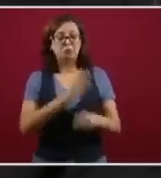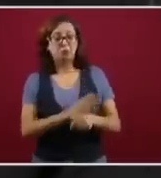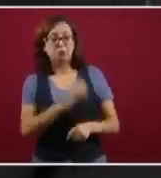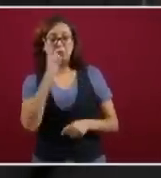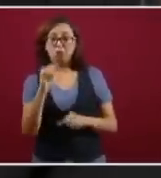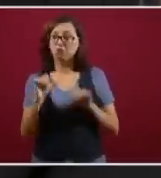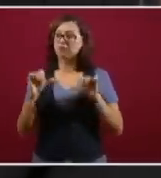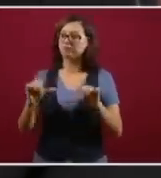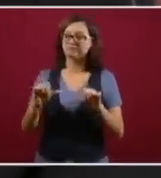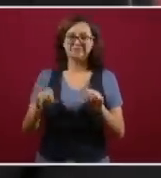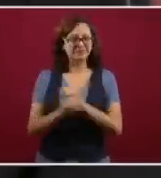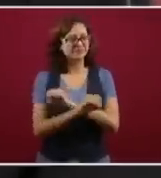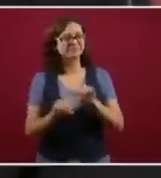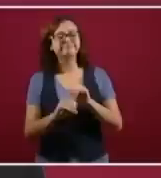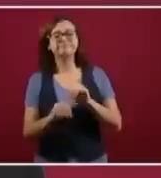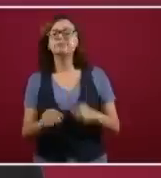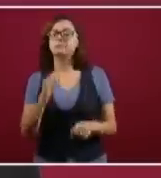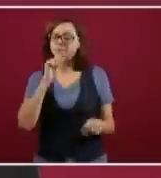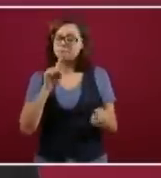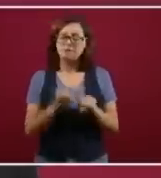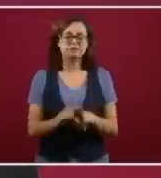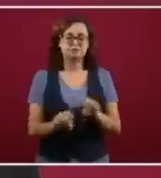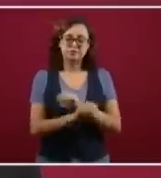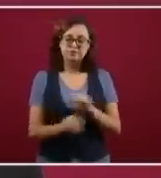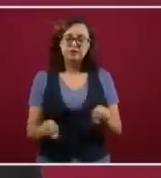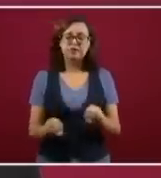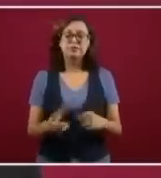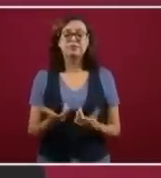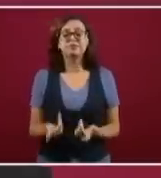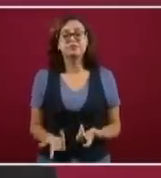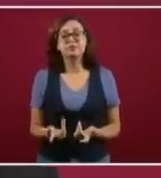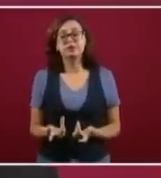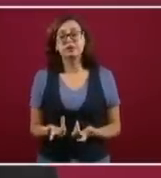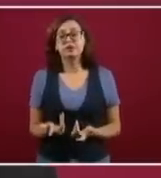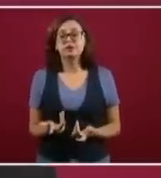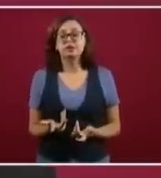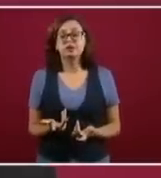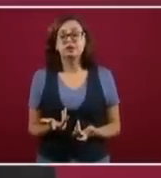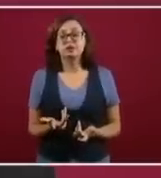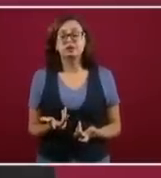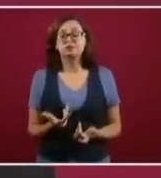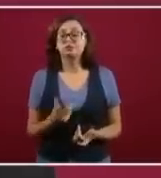Si me preguntan qué es lo que quiere dejar